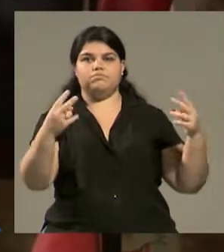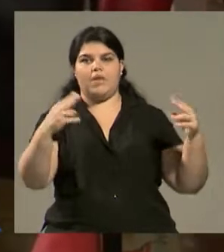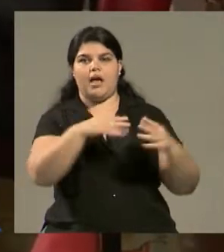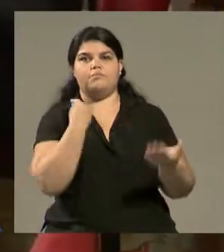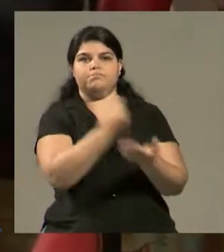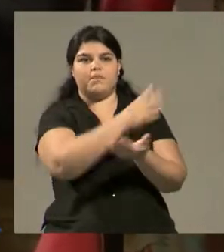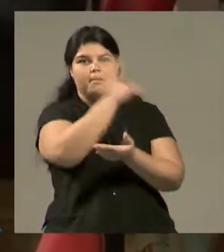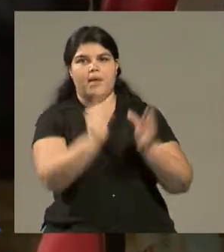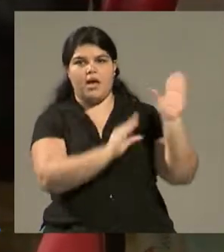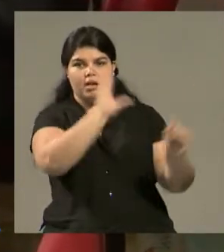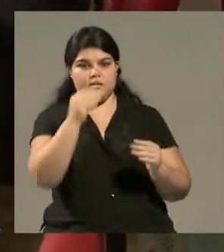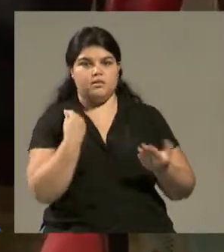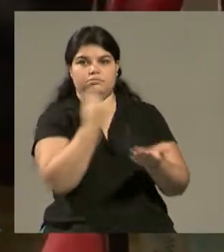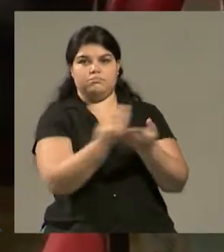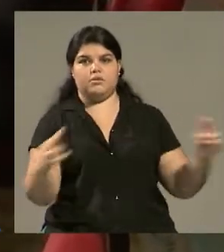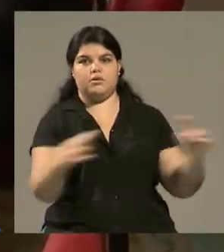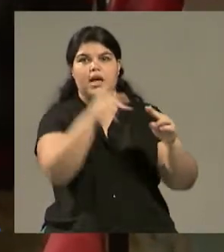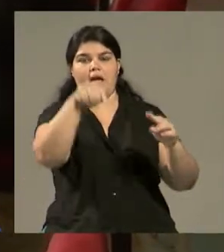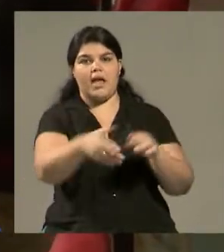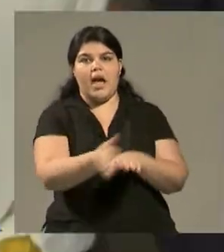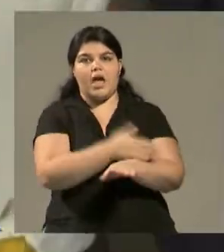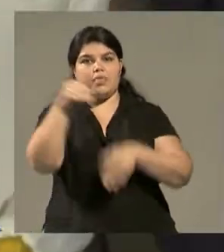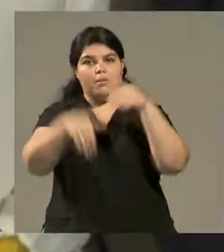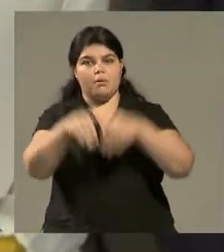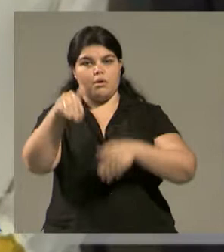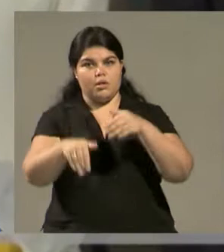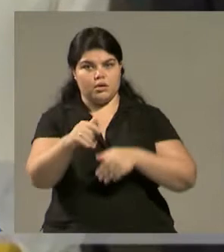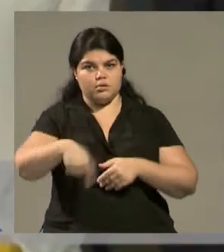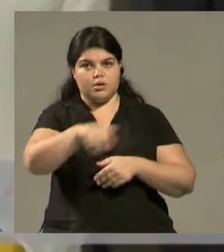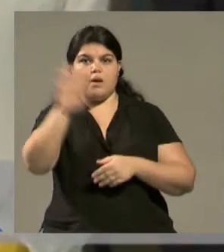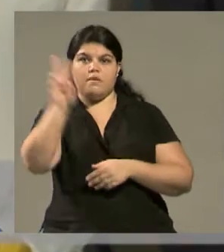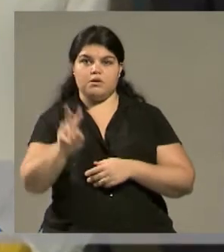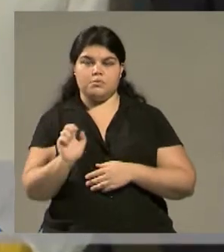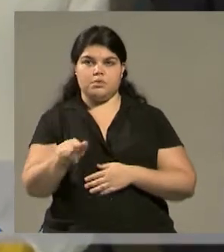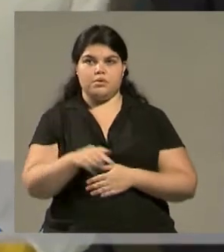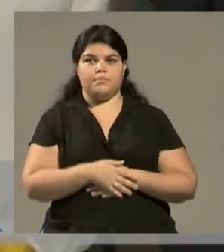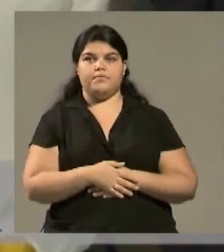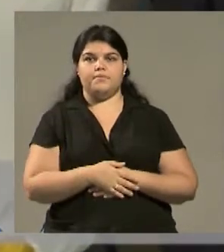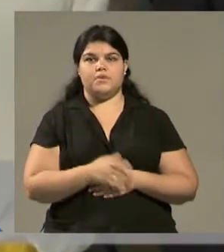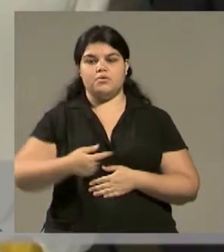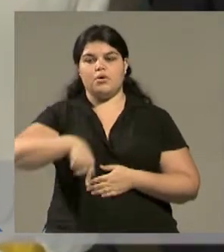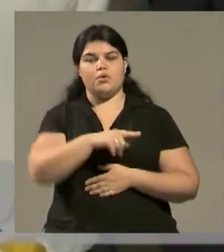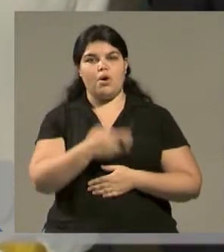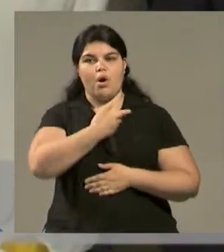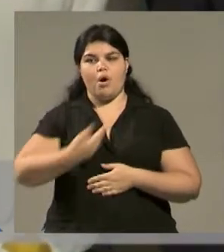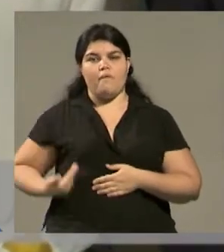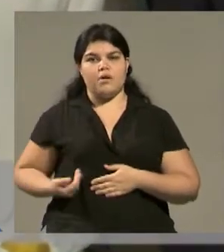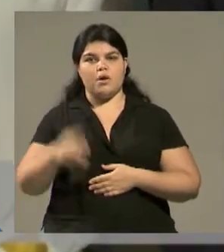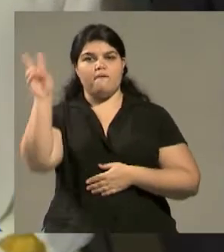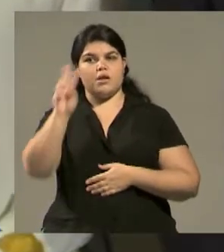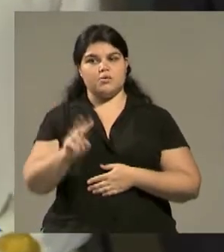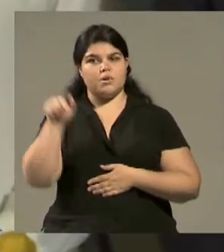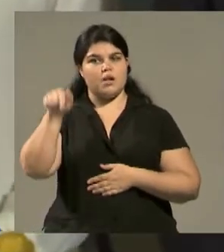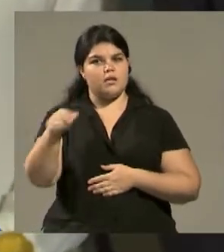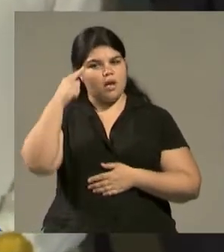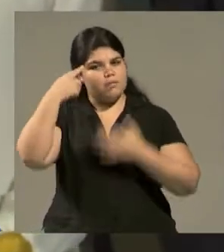la convocatoria a comicios anticipados en Venezuela. Exhorta al gobierno de Venezuela a que reconsidere la